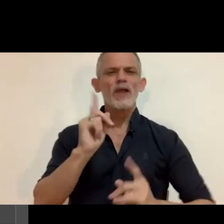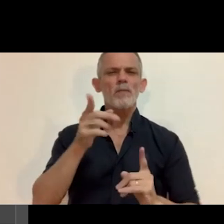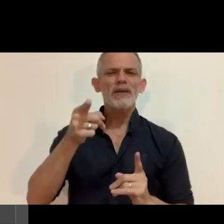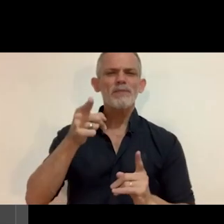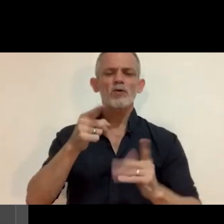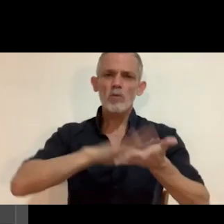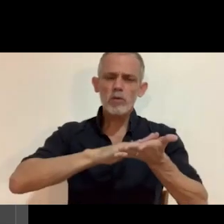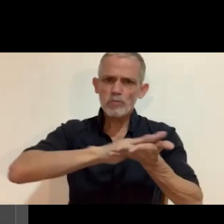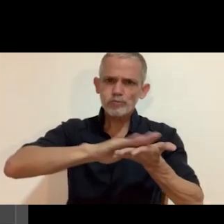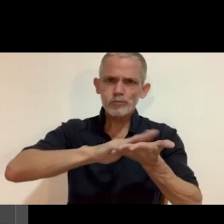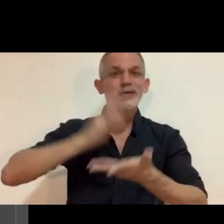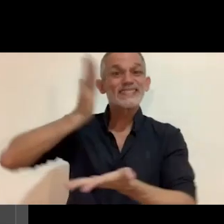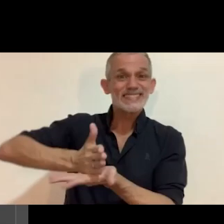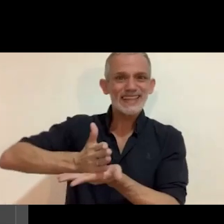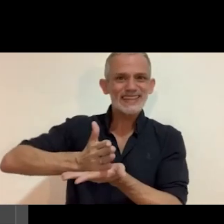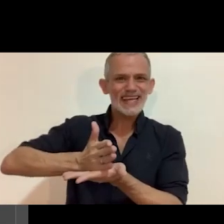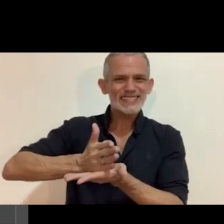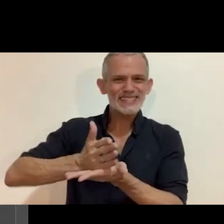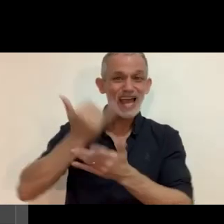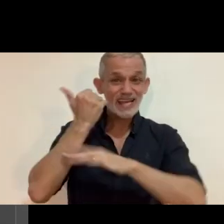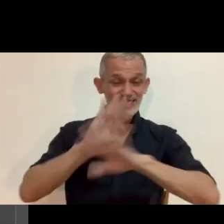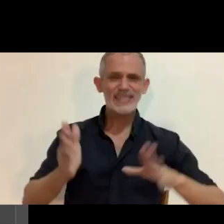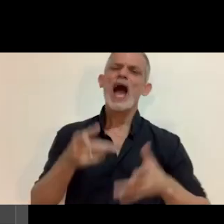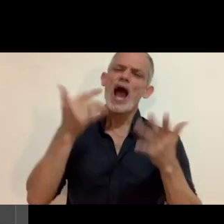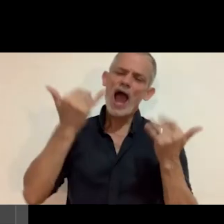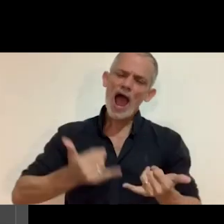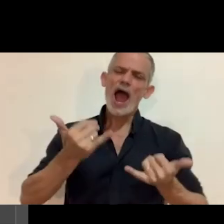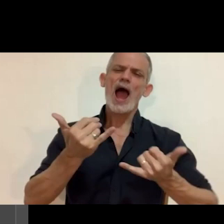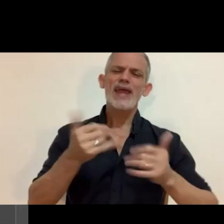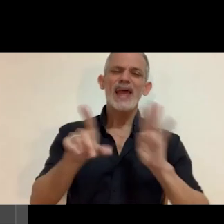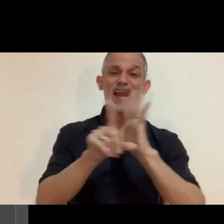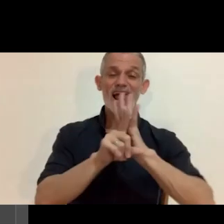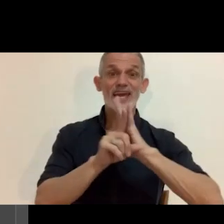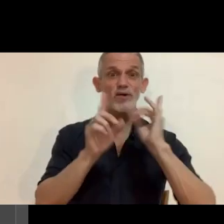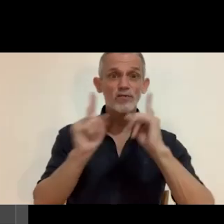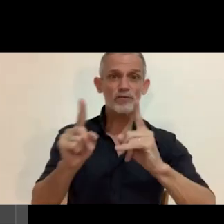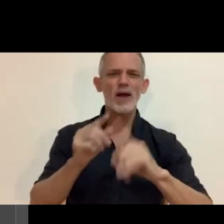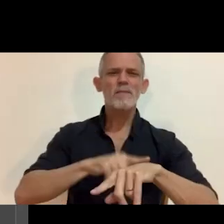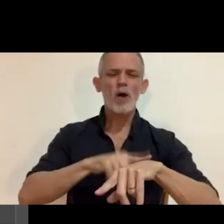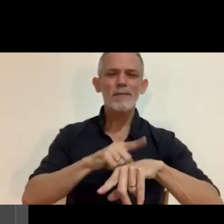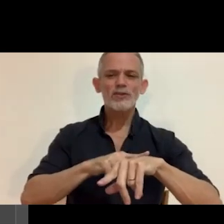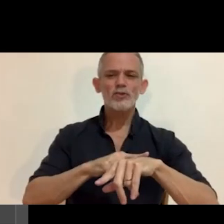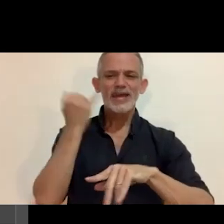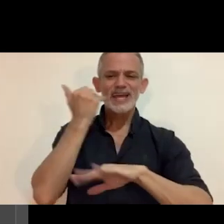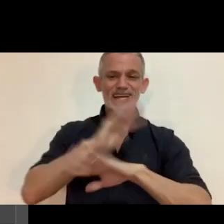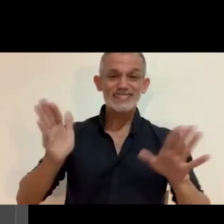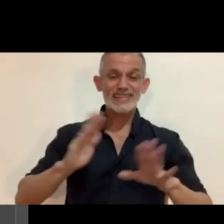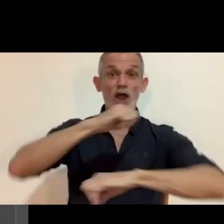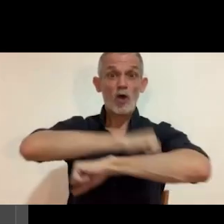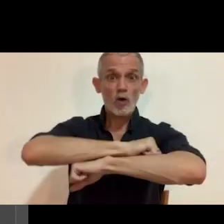fundamentos de la sentencia dictada, resulta que se ha aplicado la ley vigente al momento de la consumación de la conducta objeto